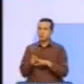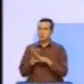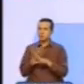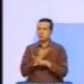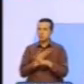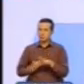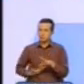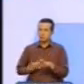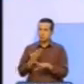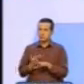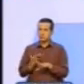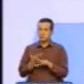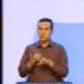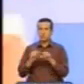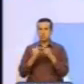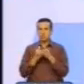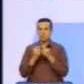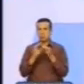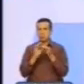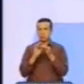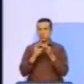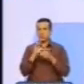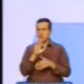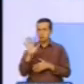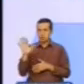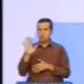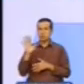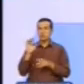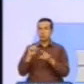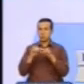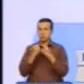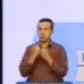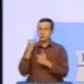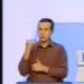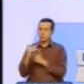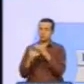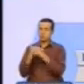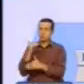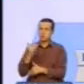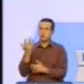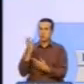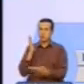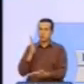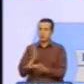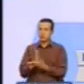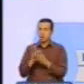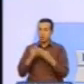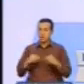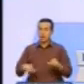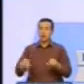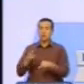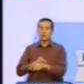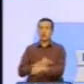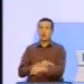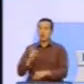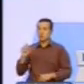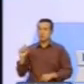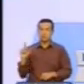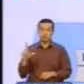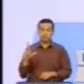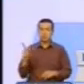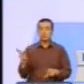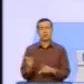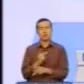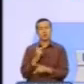nuestro presidente, del movimiento Alianza País, de los sectores progresistas, poner freno a la especulación del suelo que termina